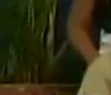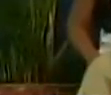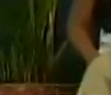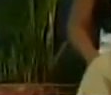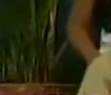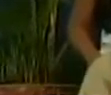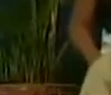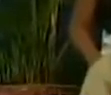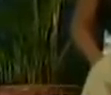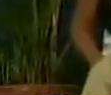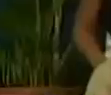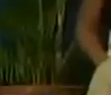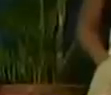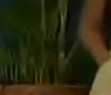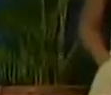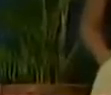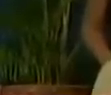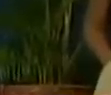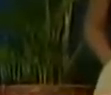estaban haciendo cuando llegó Chávez.